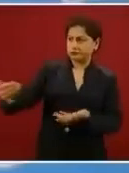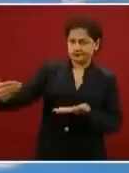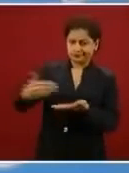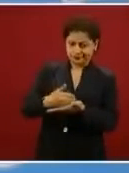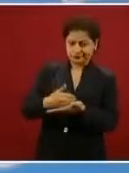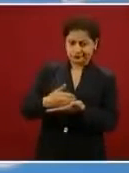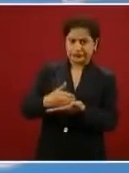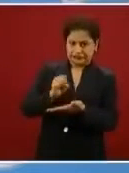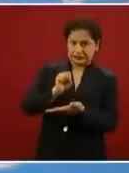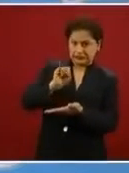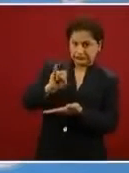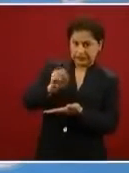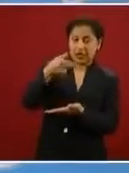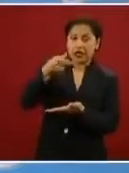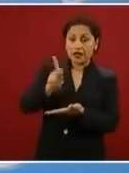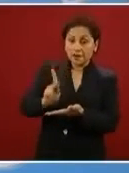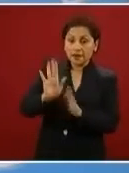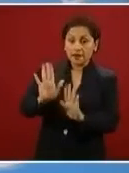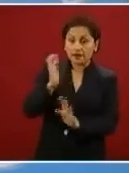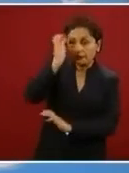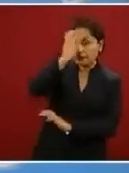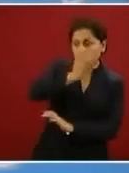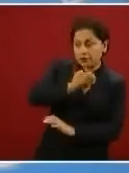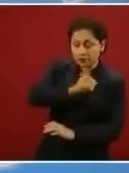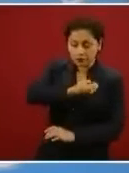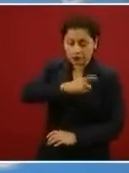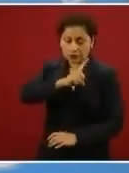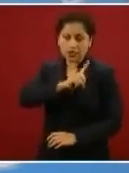la cuestión sanitaria,